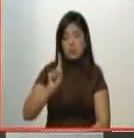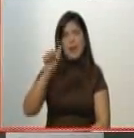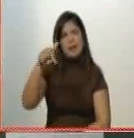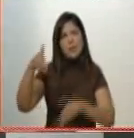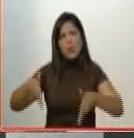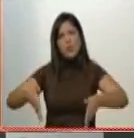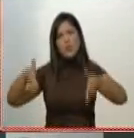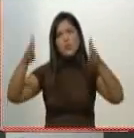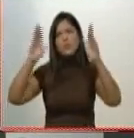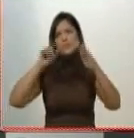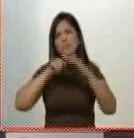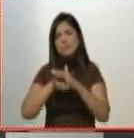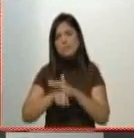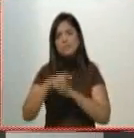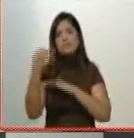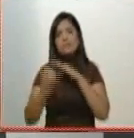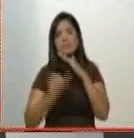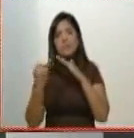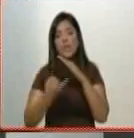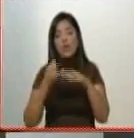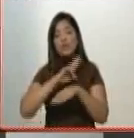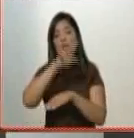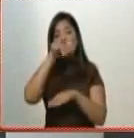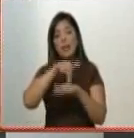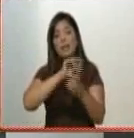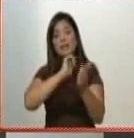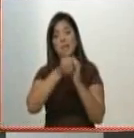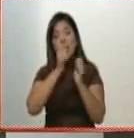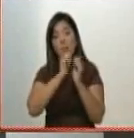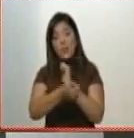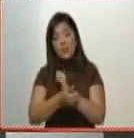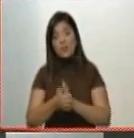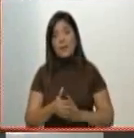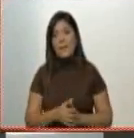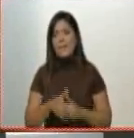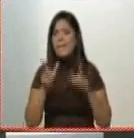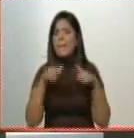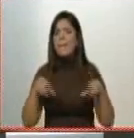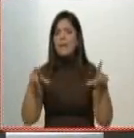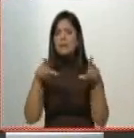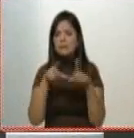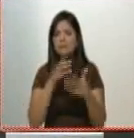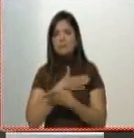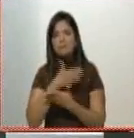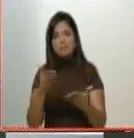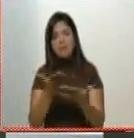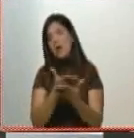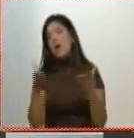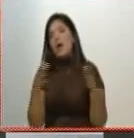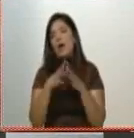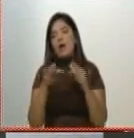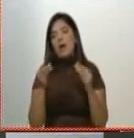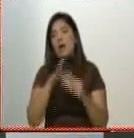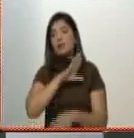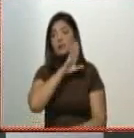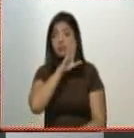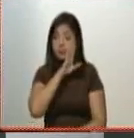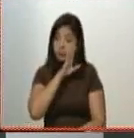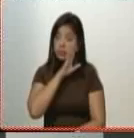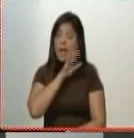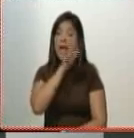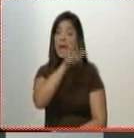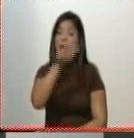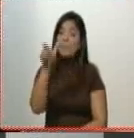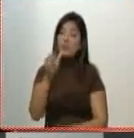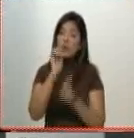está ubicado dentro del Instituto Nacional del Deporte, un espacio que va a brindar alojamiento a los atletas que